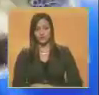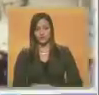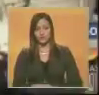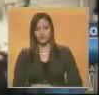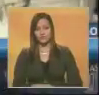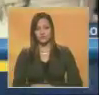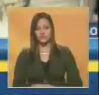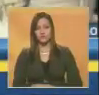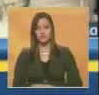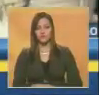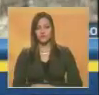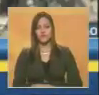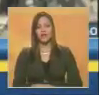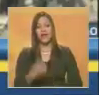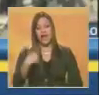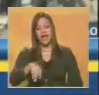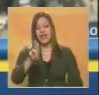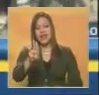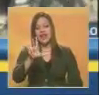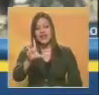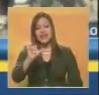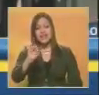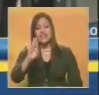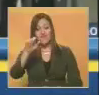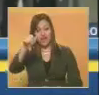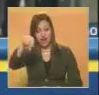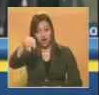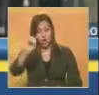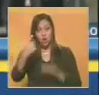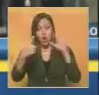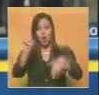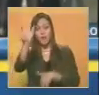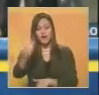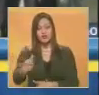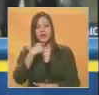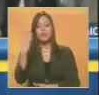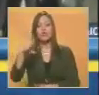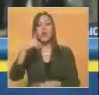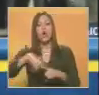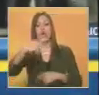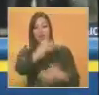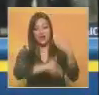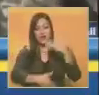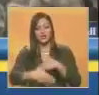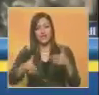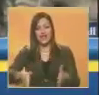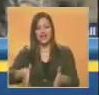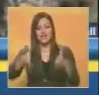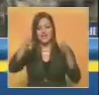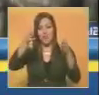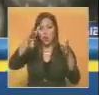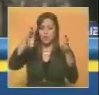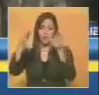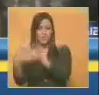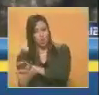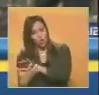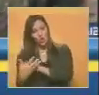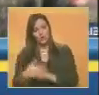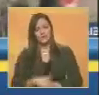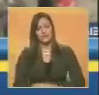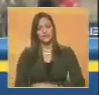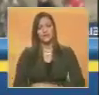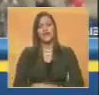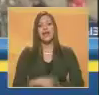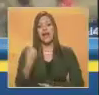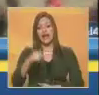productos en el Líbano al menos 11 personas murieron y otras 12 resultaron heridas tras derrumbarse el edificio donde vivían en beirut